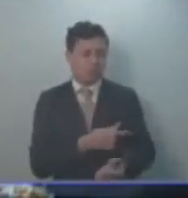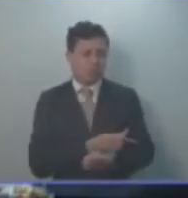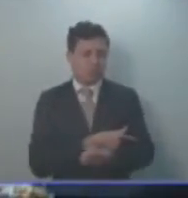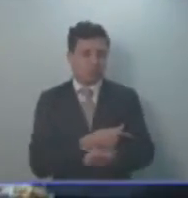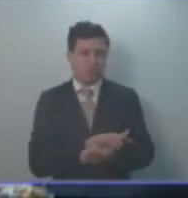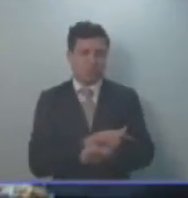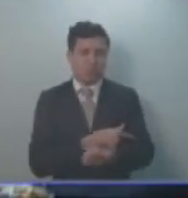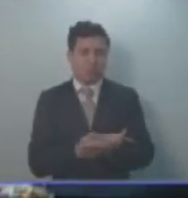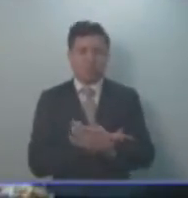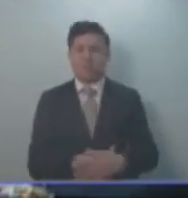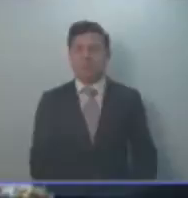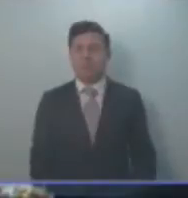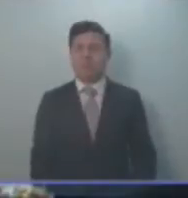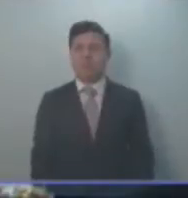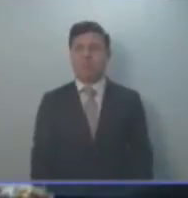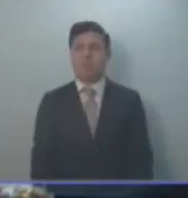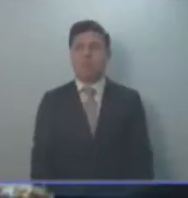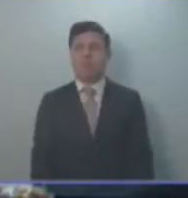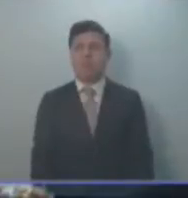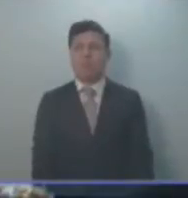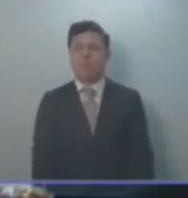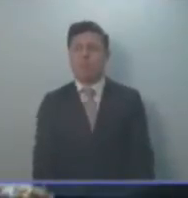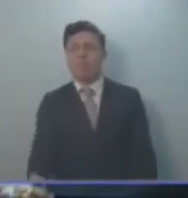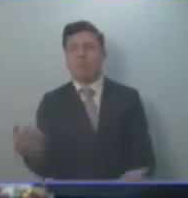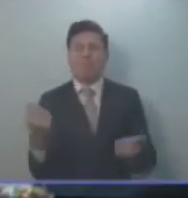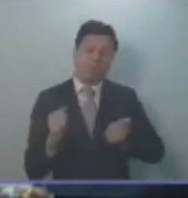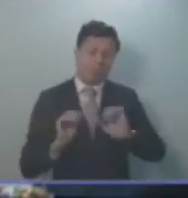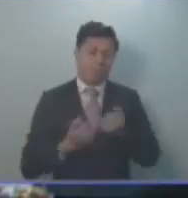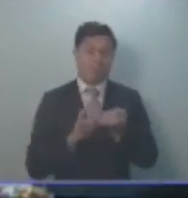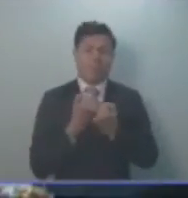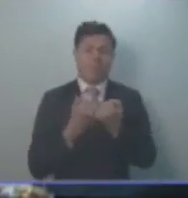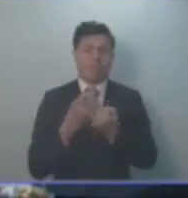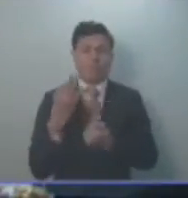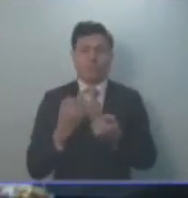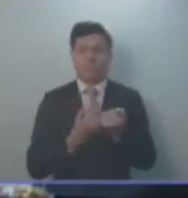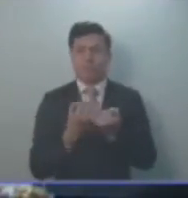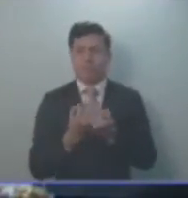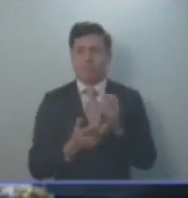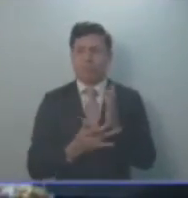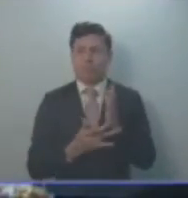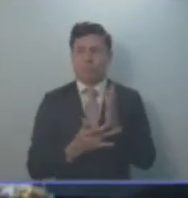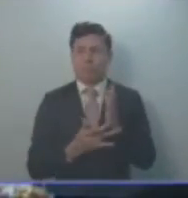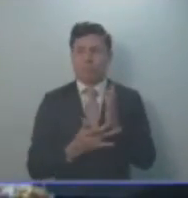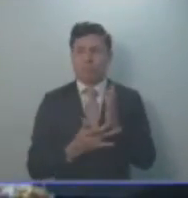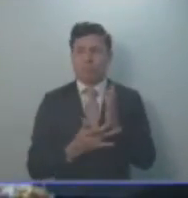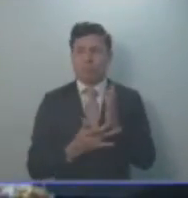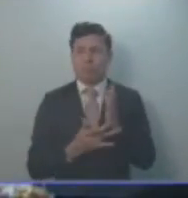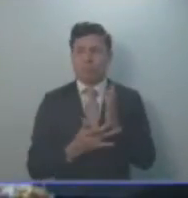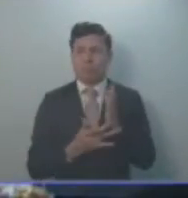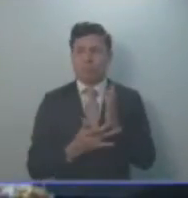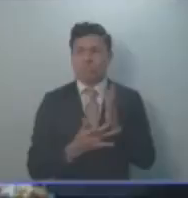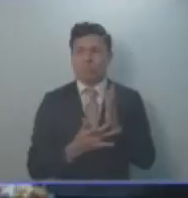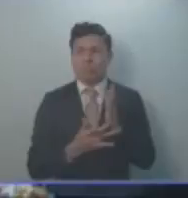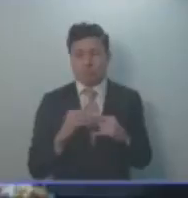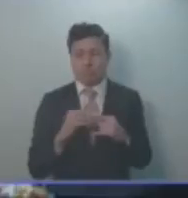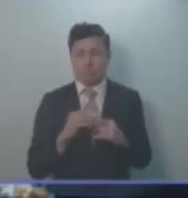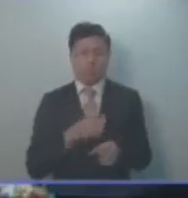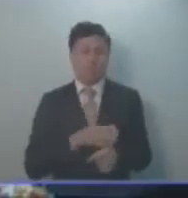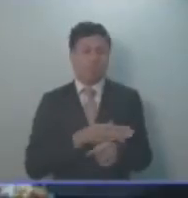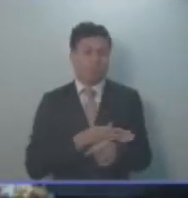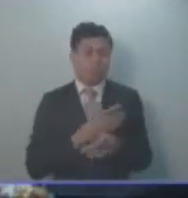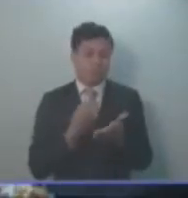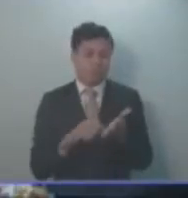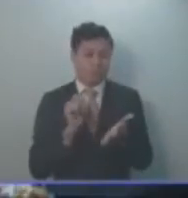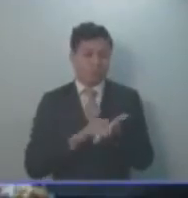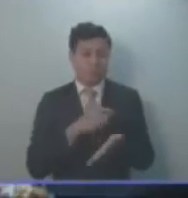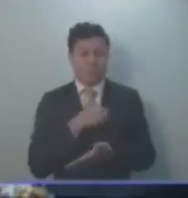frecuentes, rehabilitación o que necesiten una atención técnica y médica especializada, previa validación de